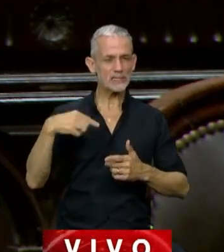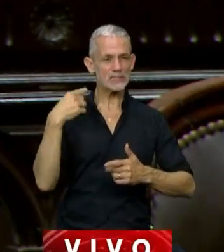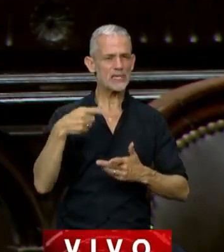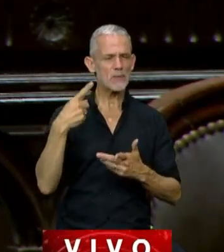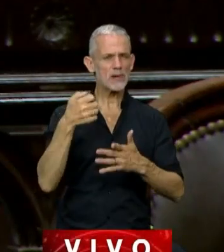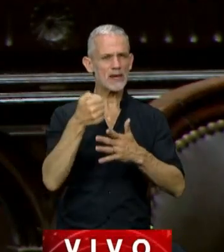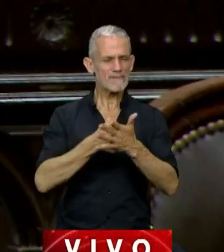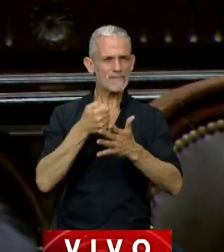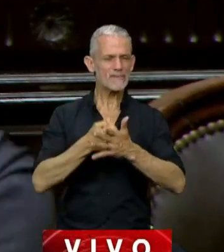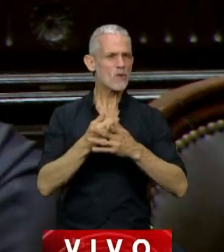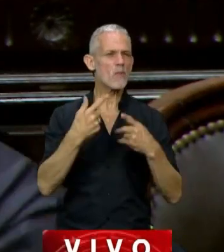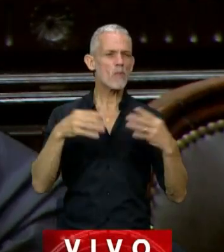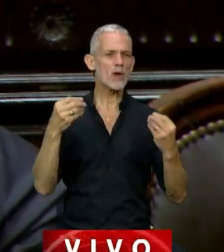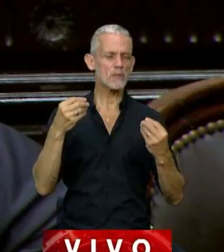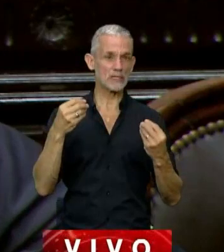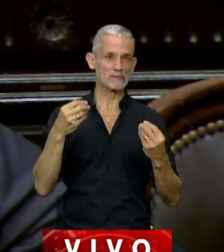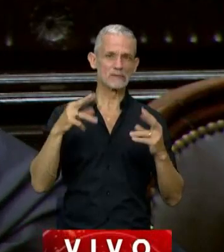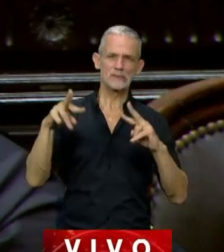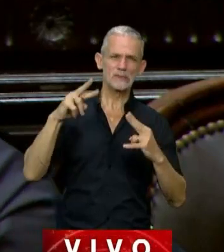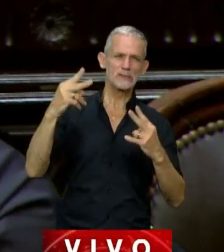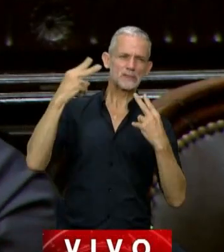ha luchado por el reconocimiento